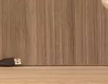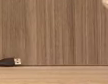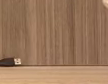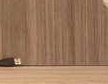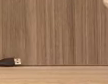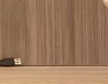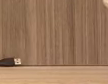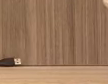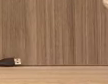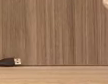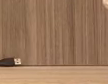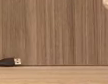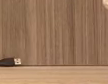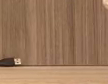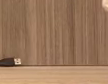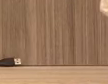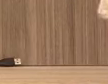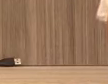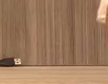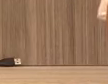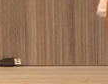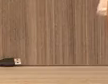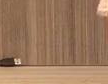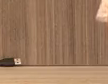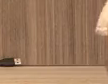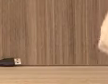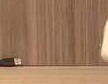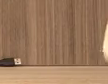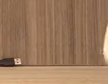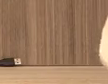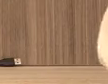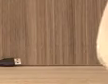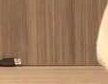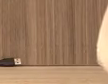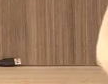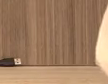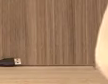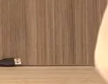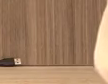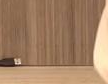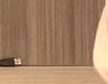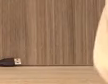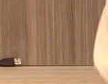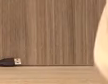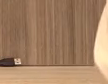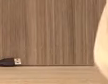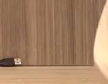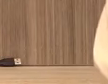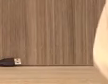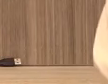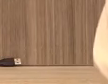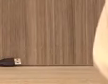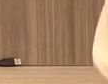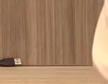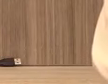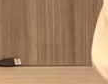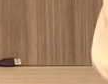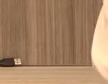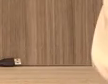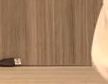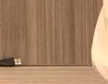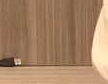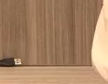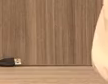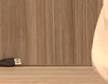lo podamos hacer, ¿sí? Que acudamos a nuestros usuarios un saludo especial y que